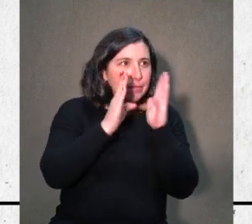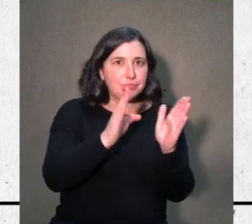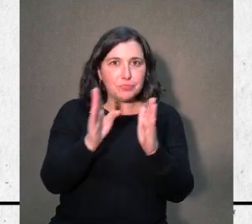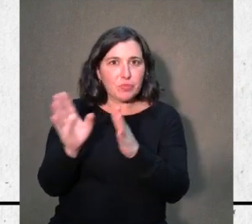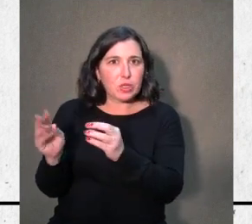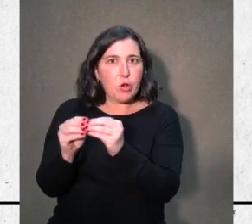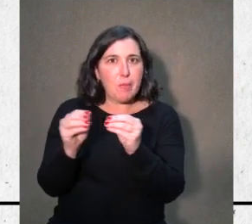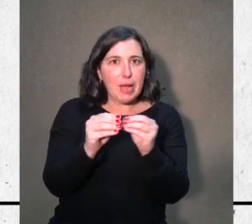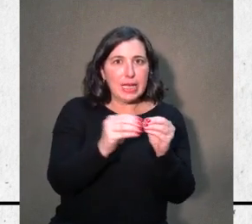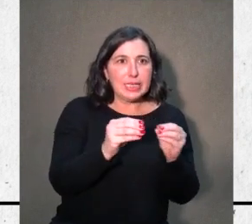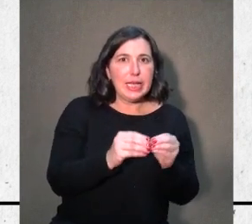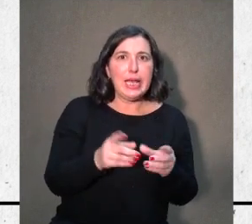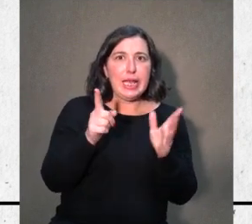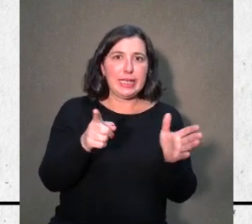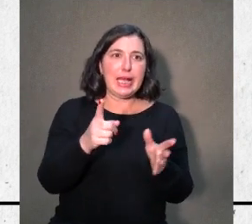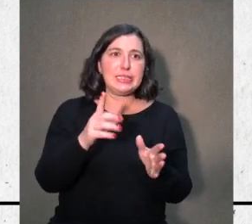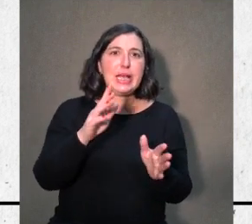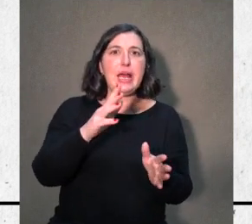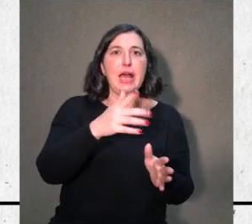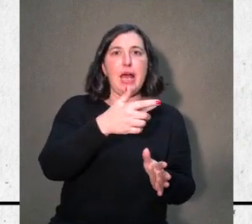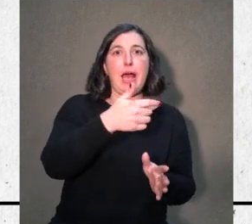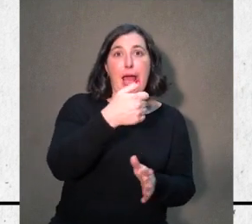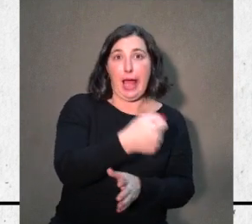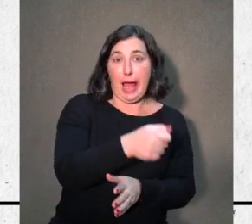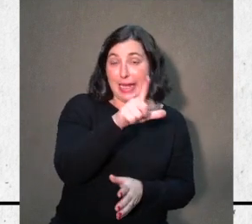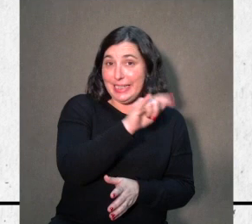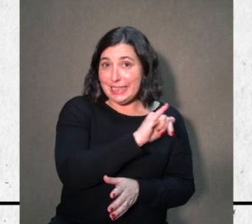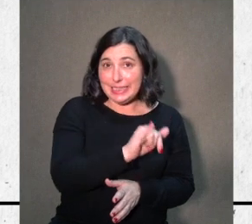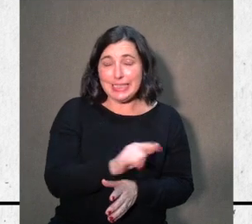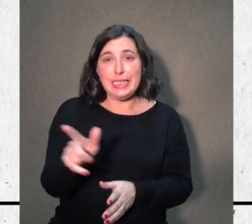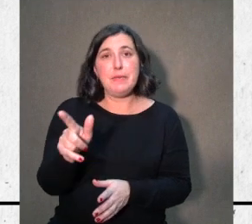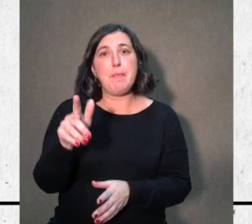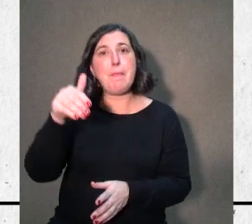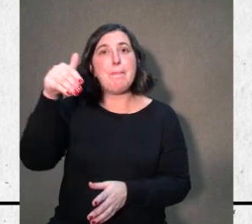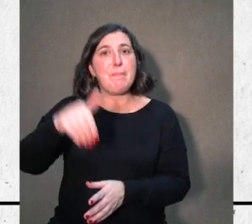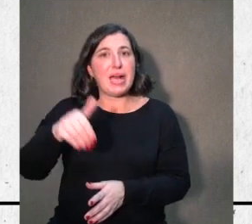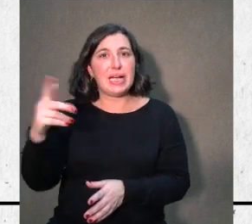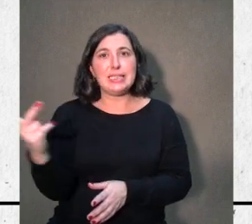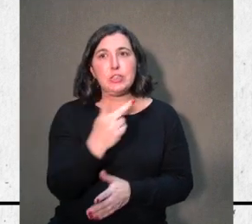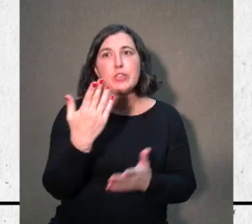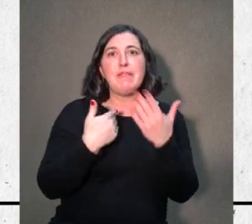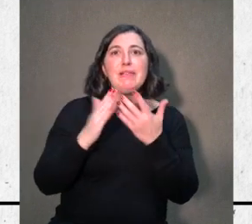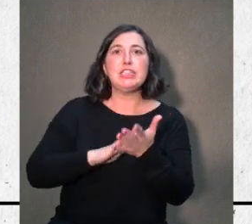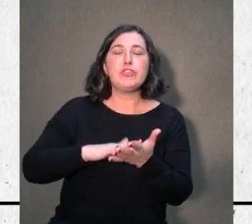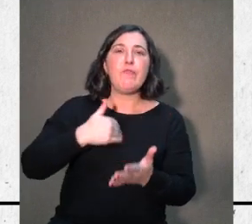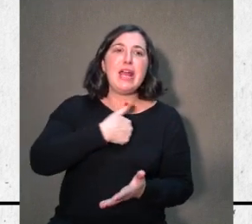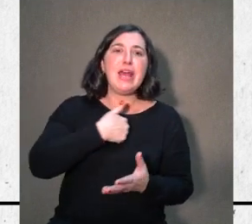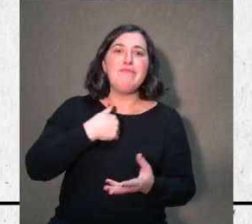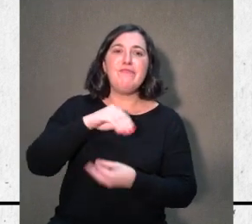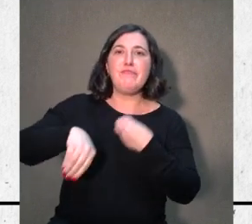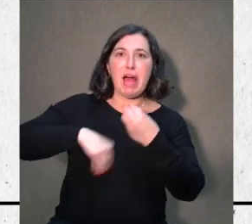escuchando a mis compañeras, sobre todo a Alicia y a Margarita, ellas hablaban mucho del rol de la